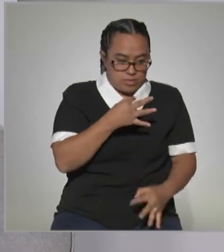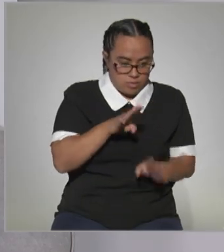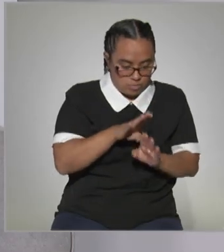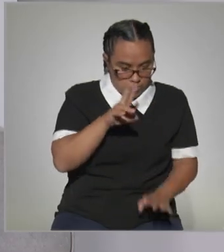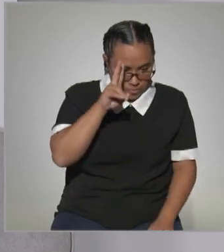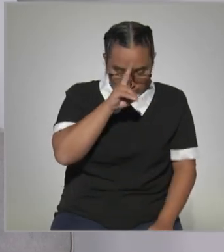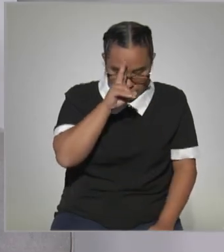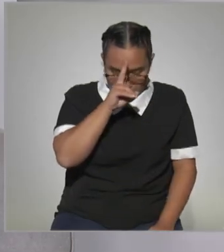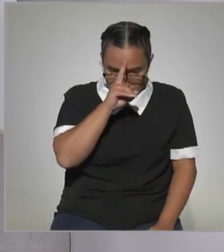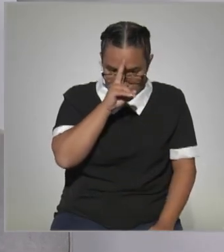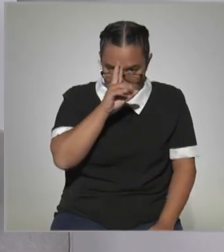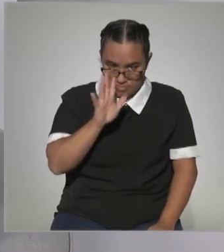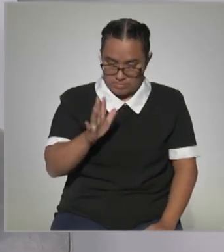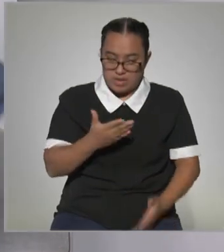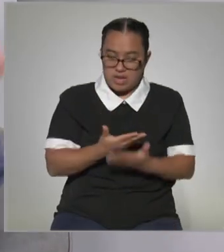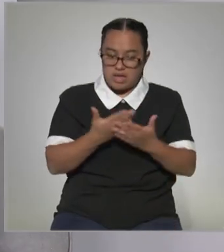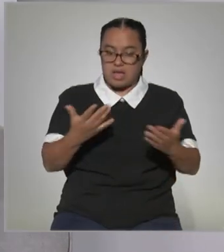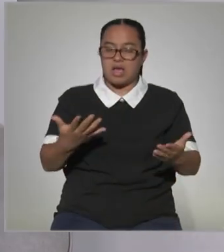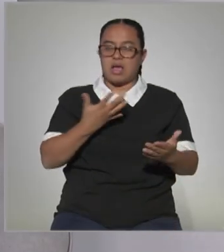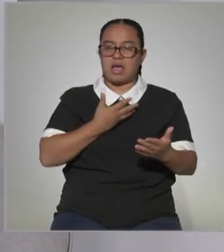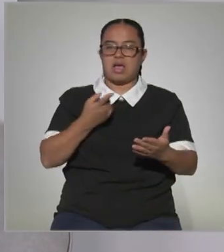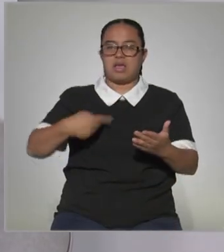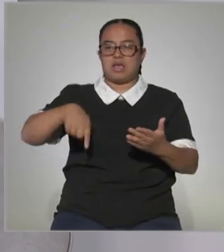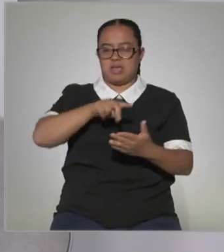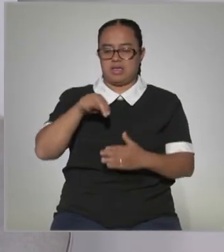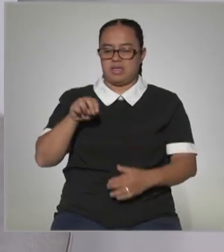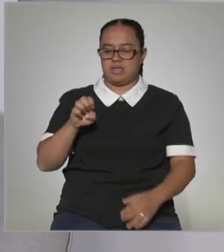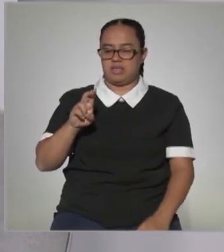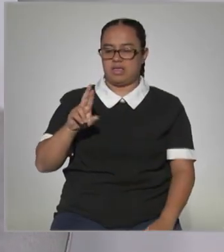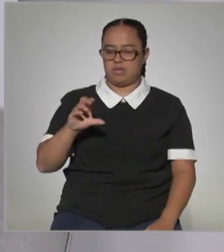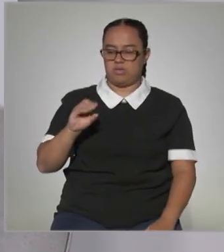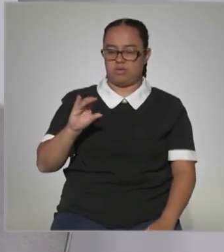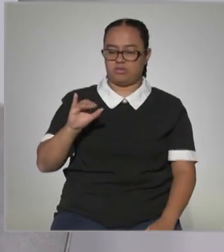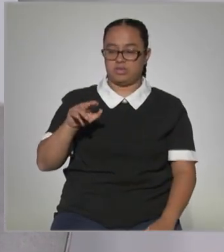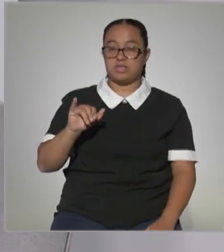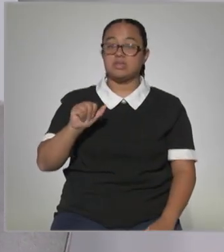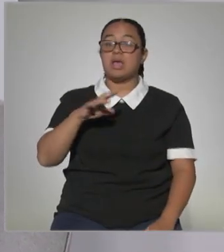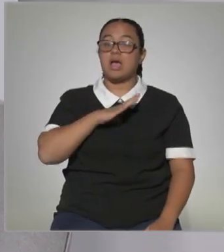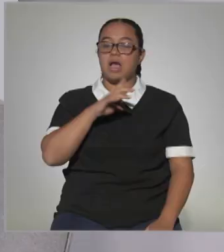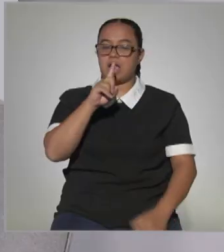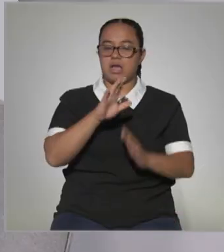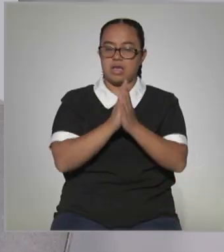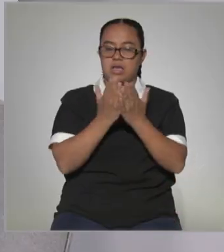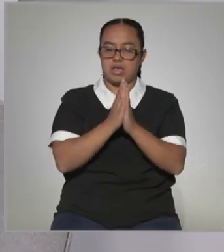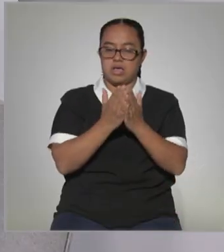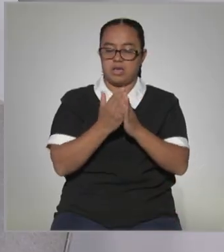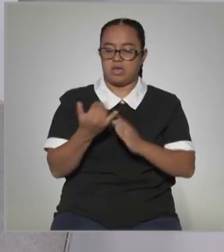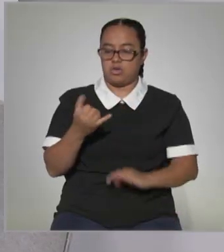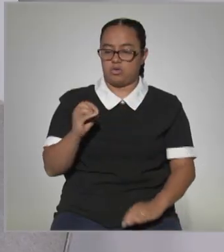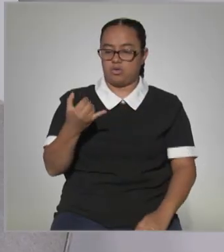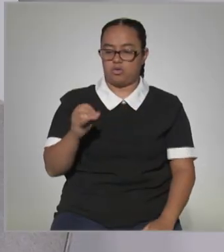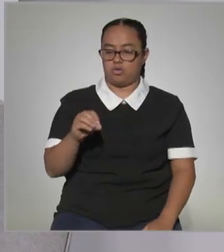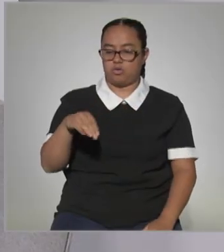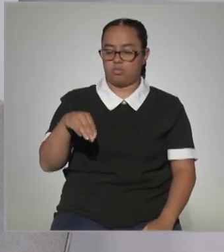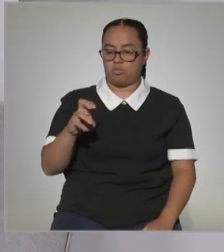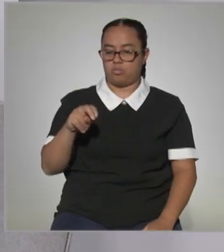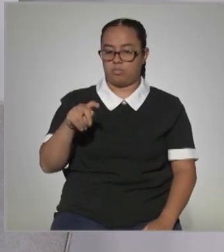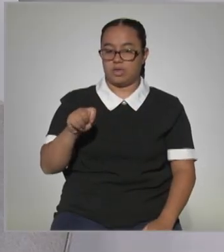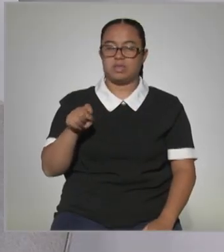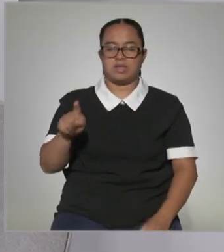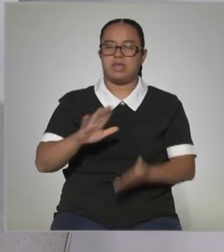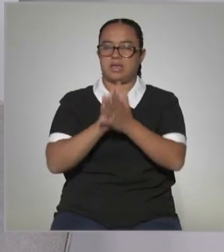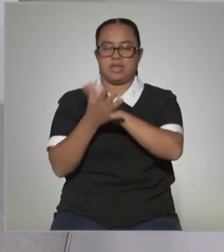Por ejemplo, ahora hay una visión de la neurociencia donde hay un libro que se llama Joy of Movement, que no está traducido al